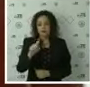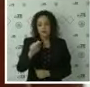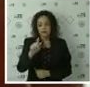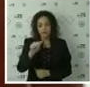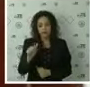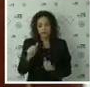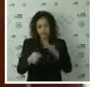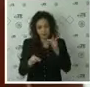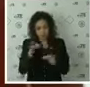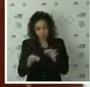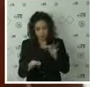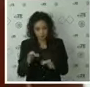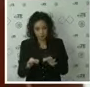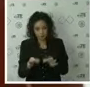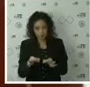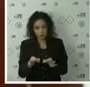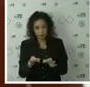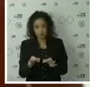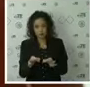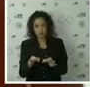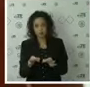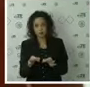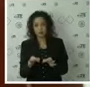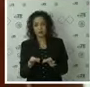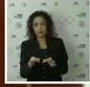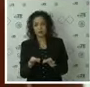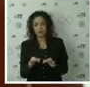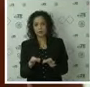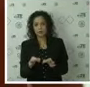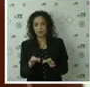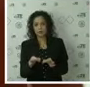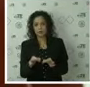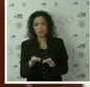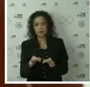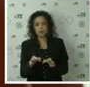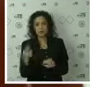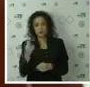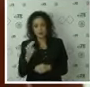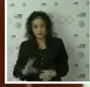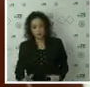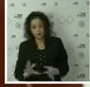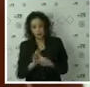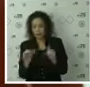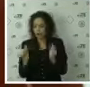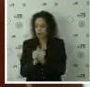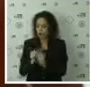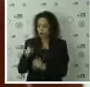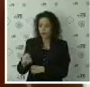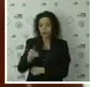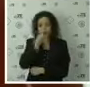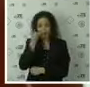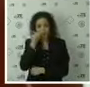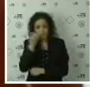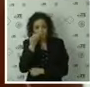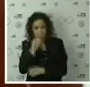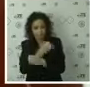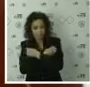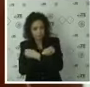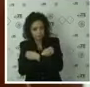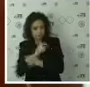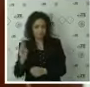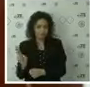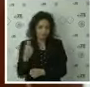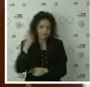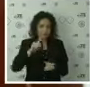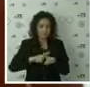no va acompañada, pues, de la etapa académica no tiene mucha lógica y tampoco la tendría si no va acompañada